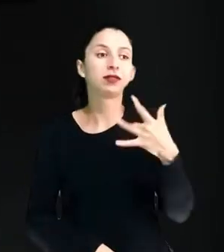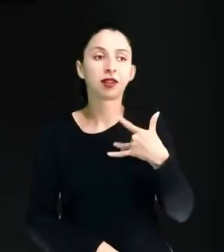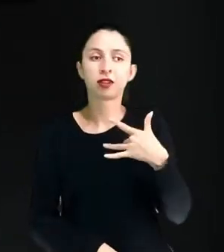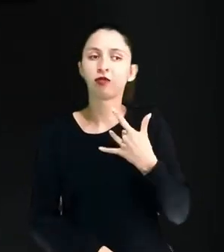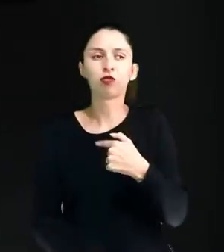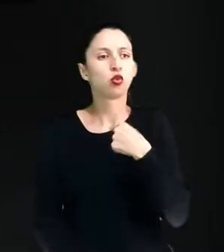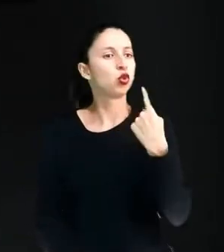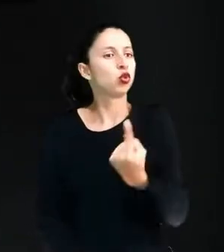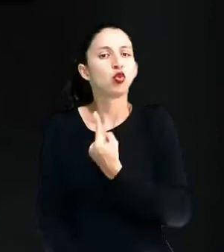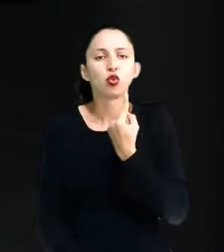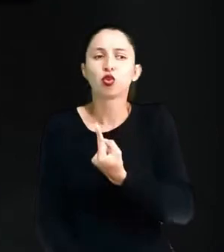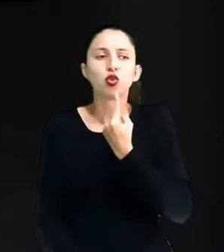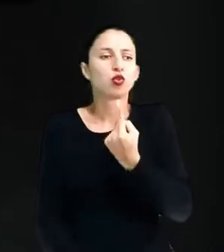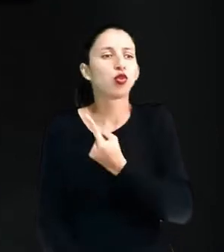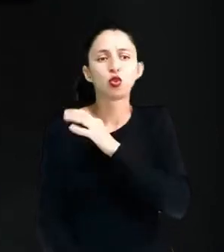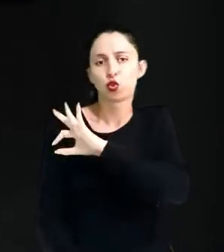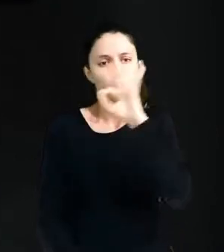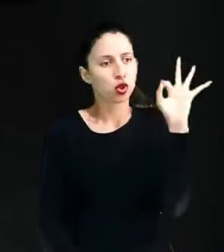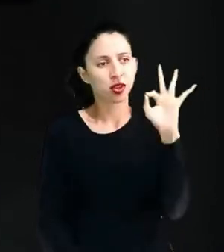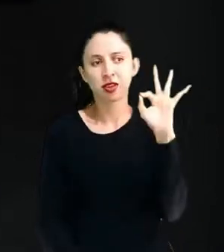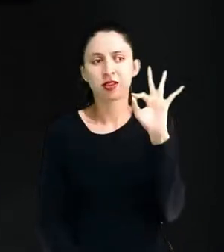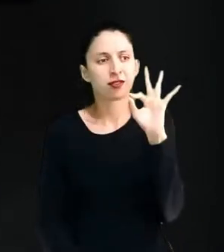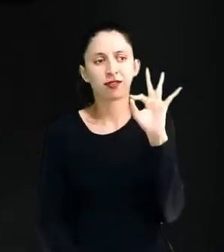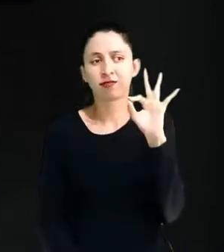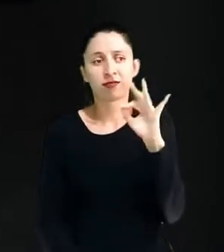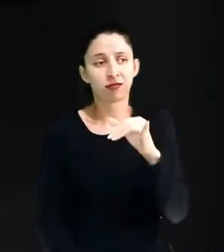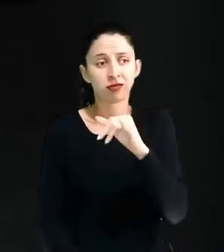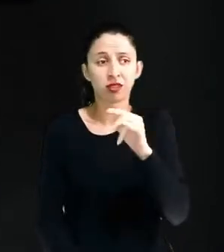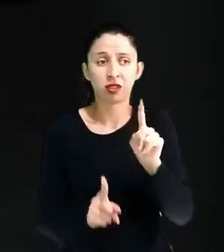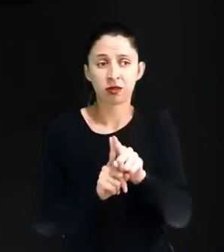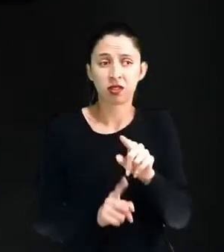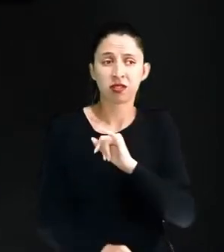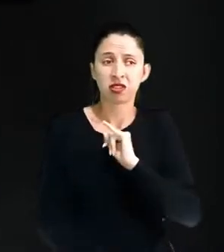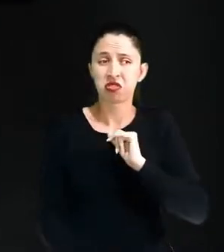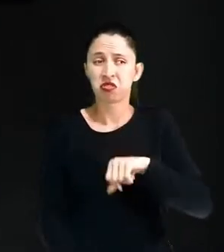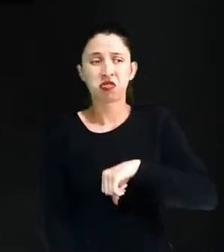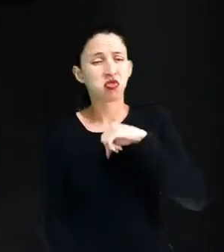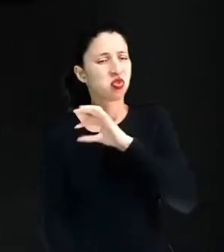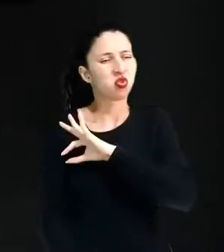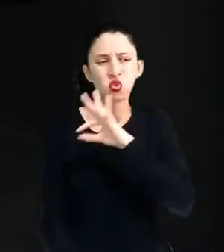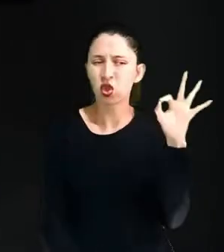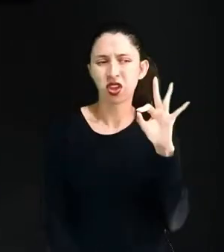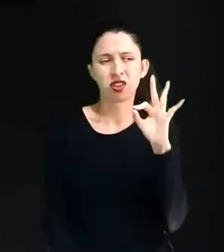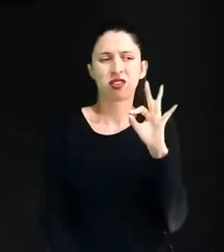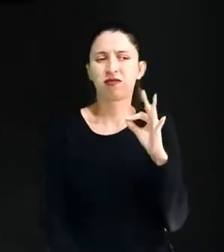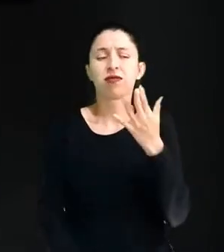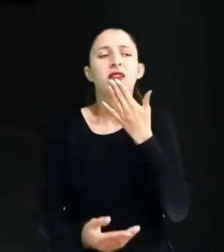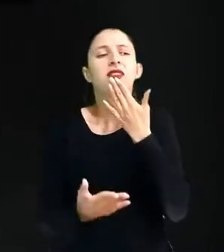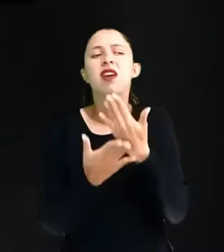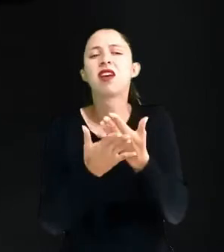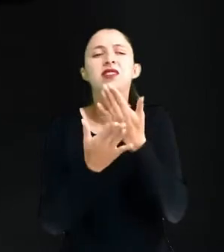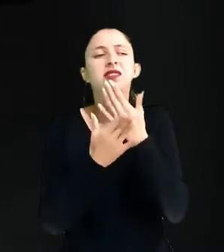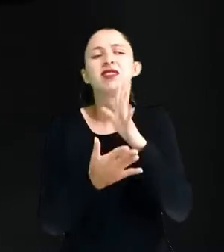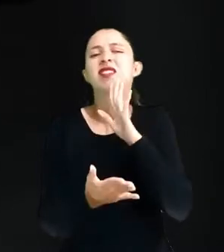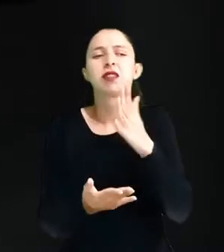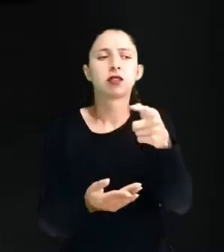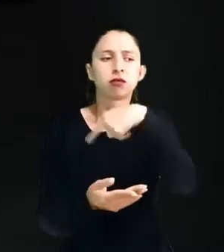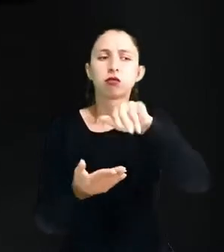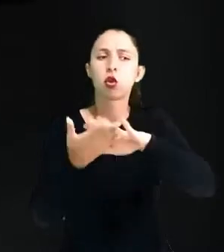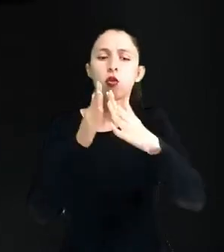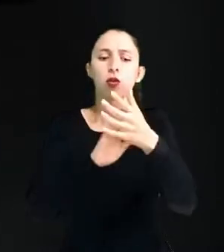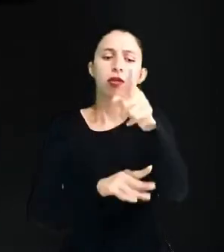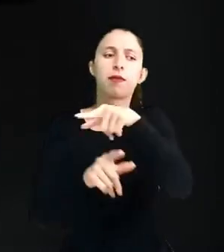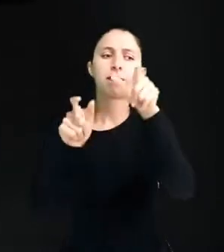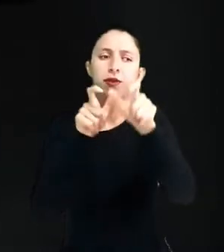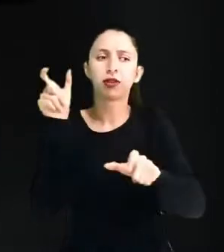es un trabajo solo, individual, sino de verdad de apoyo, y agradecemos a todas estas personas que han sido parte de cada uno de